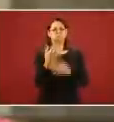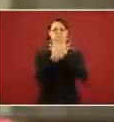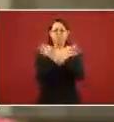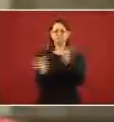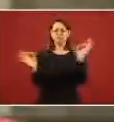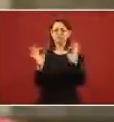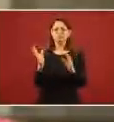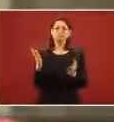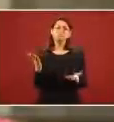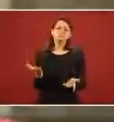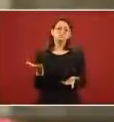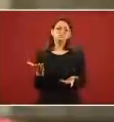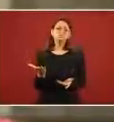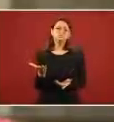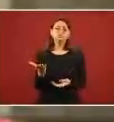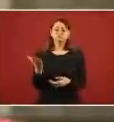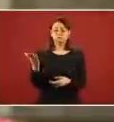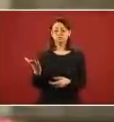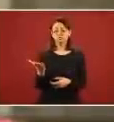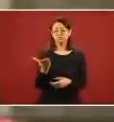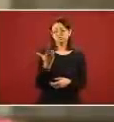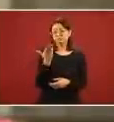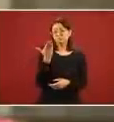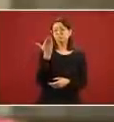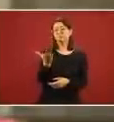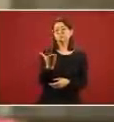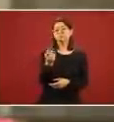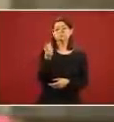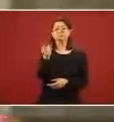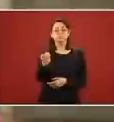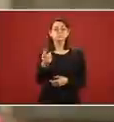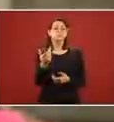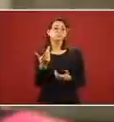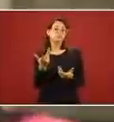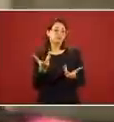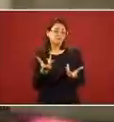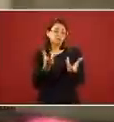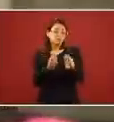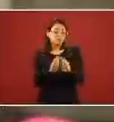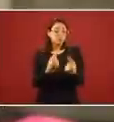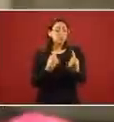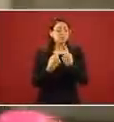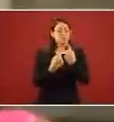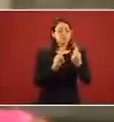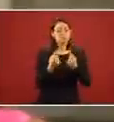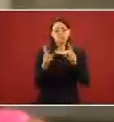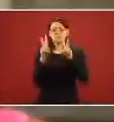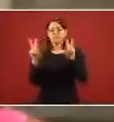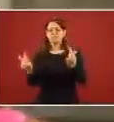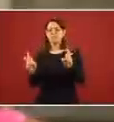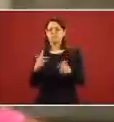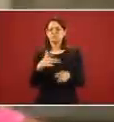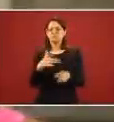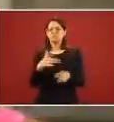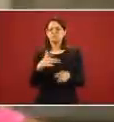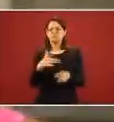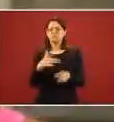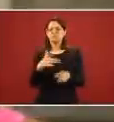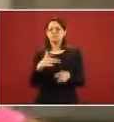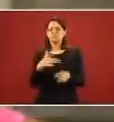piden que usted se pueda reunir con grupos de mujeres que puedan hablarle para sensibilizar sobre este tema que es lo que ustedes están